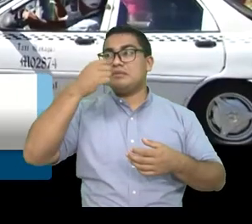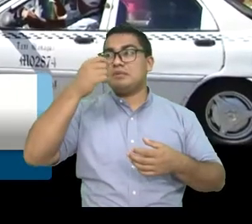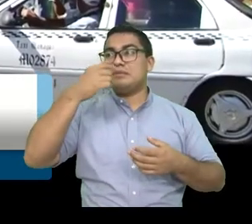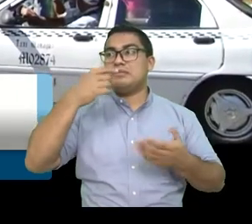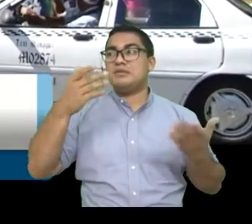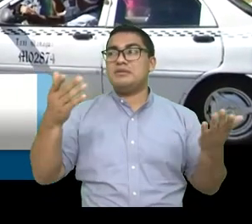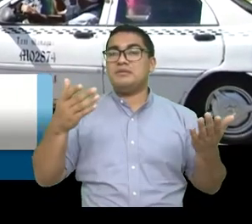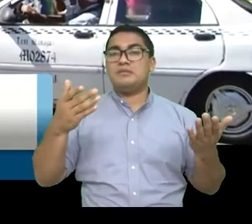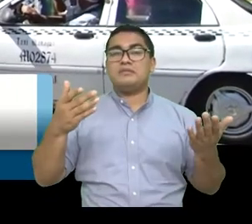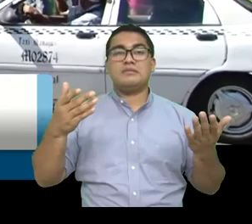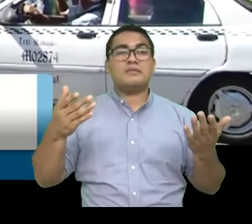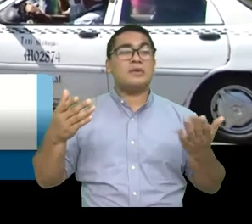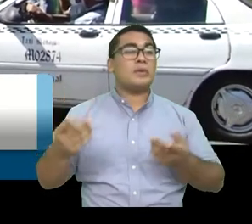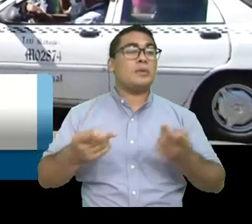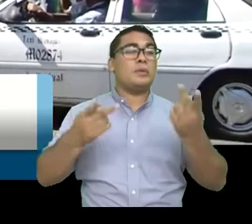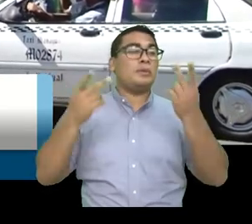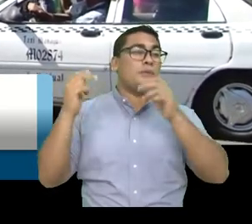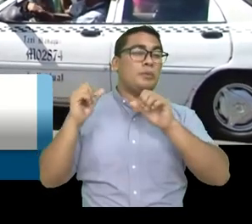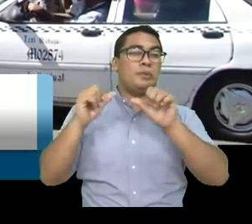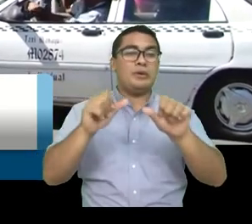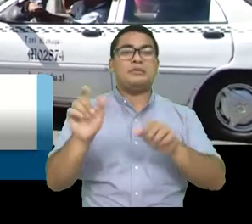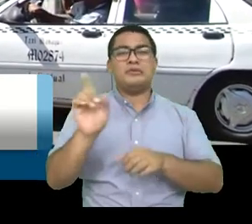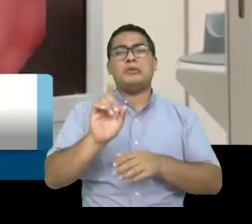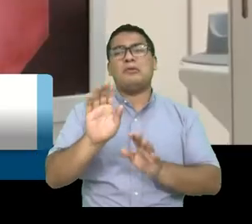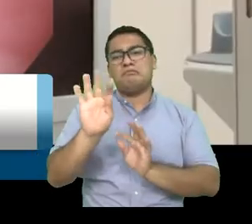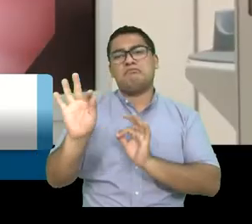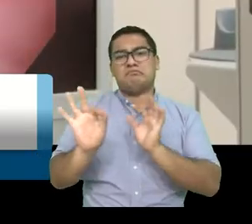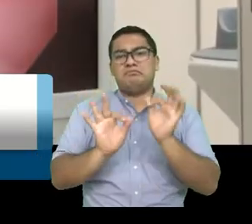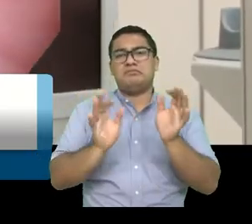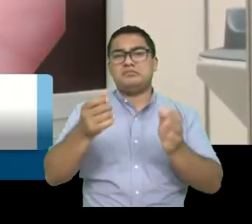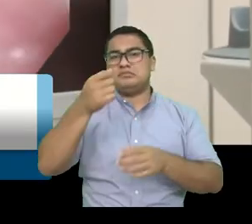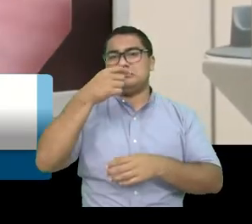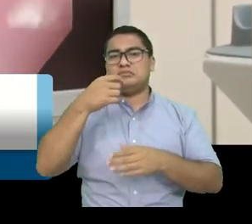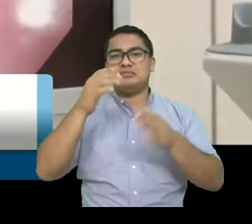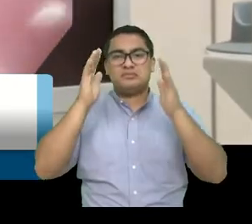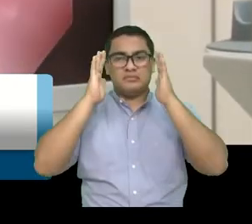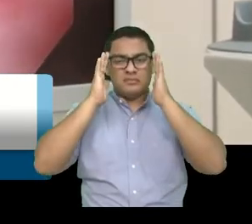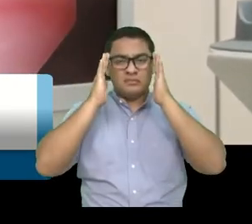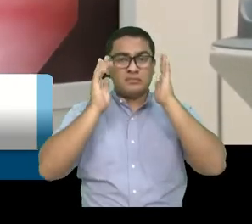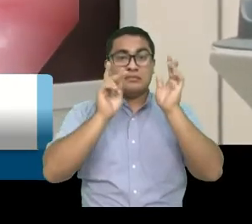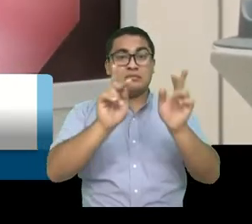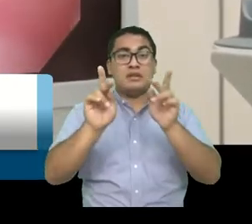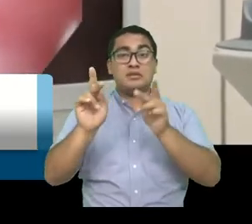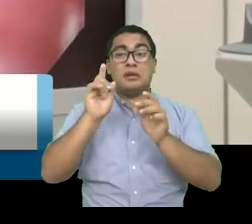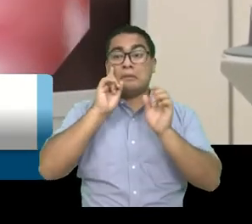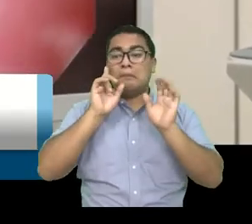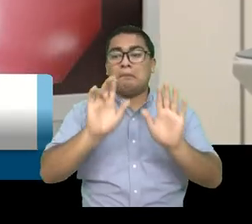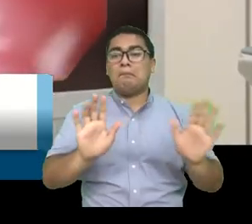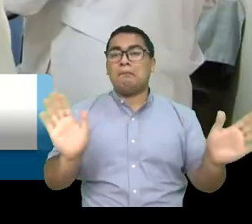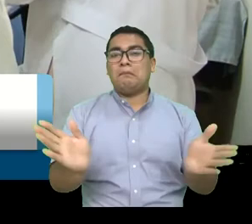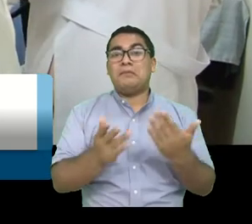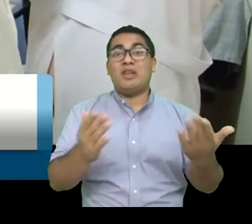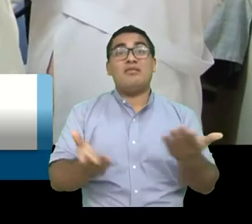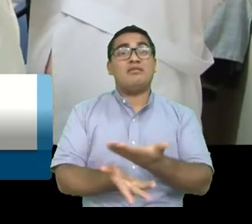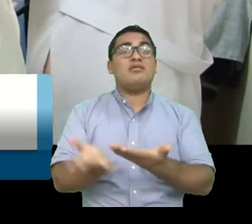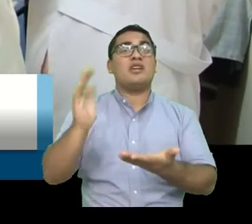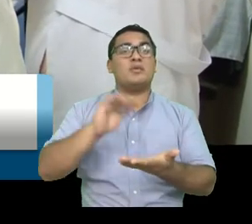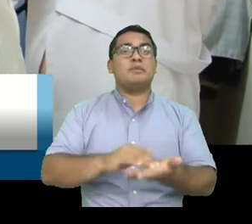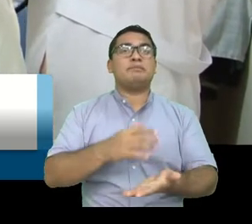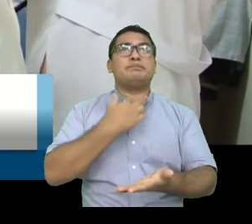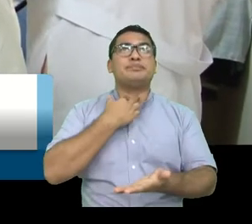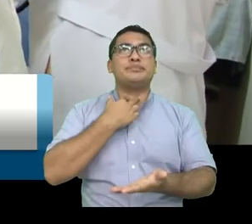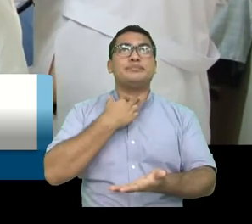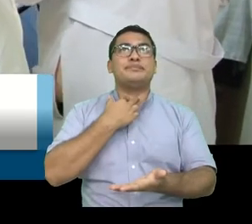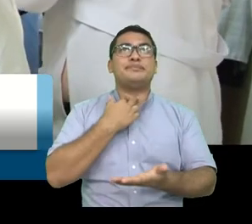son de por vida, ¿ok? Ya. Obviamente, si la persona no se cuida, recae. Exactamente. Recae. Prácticamente,